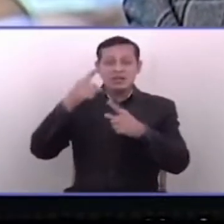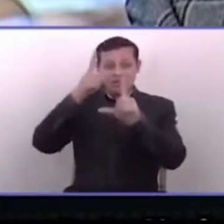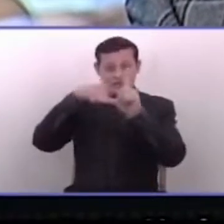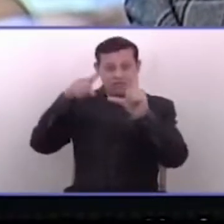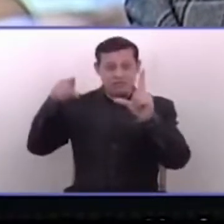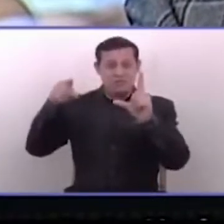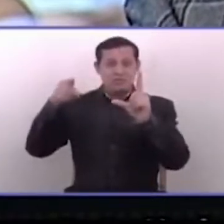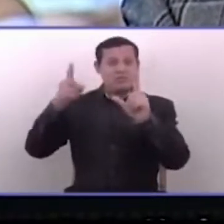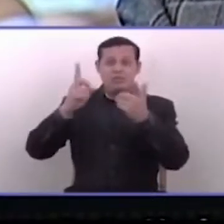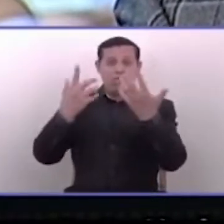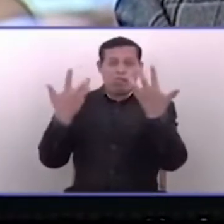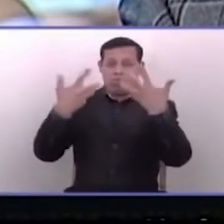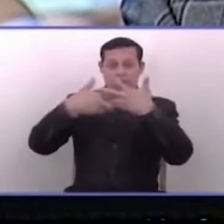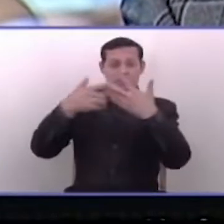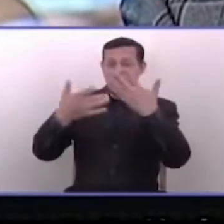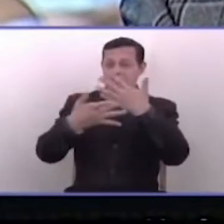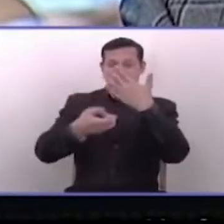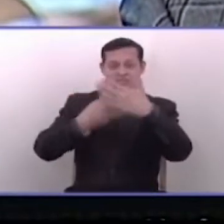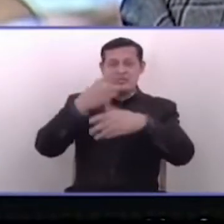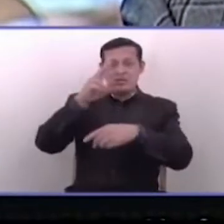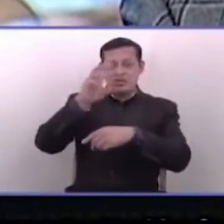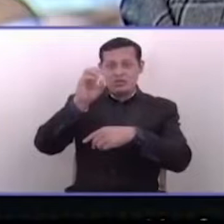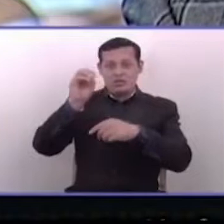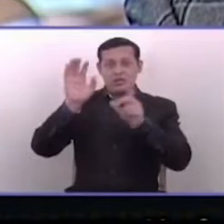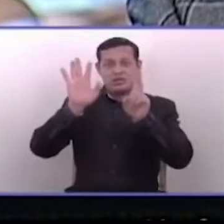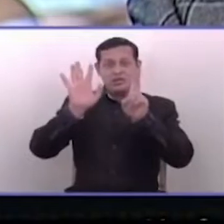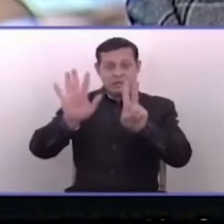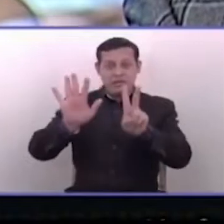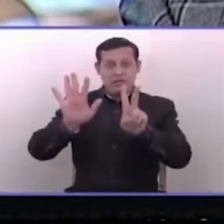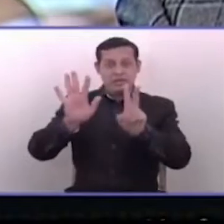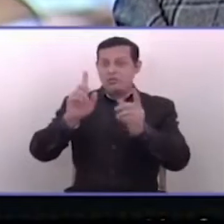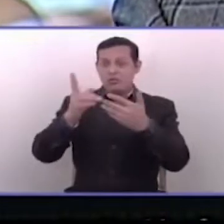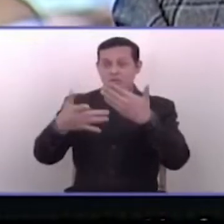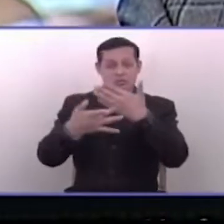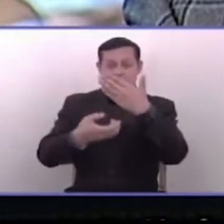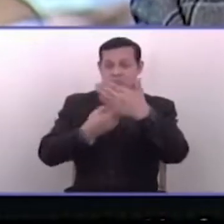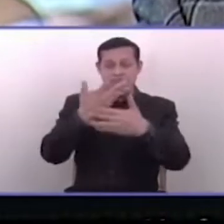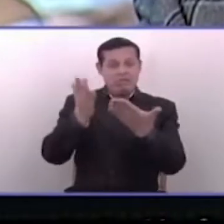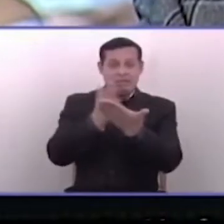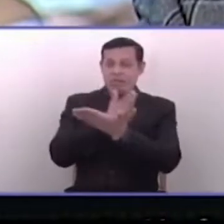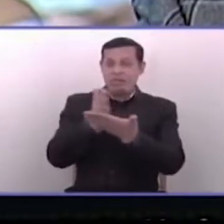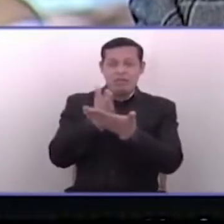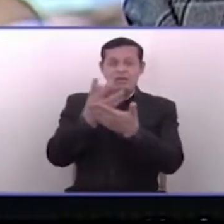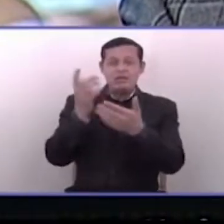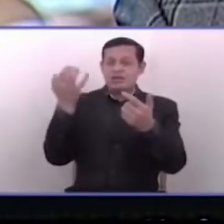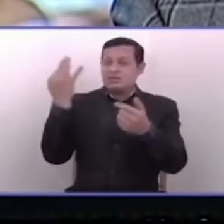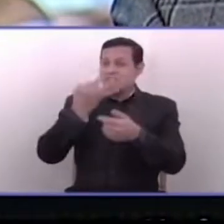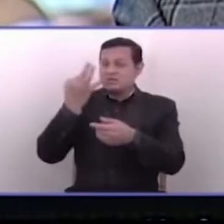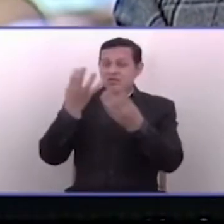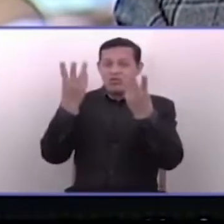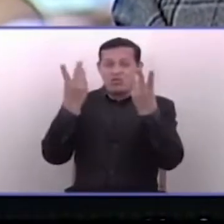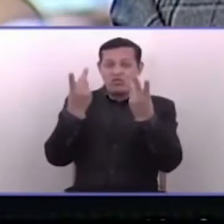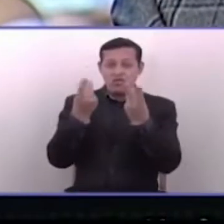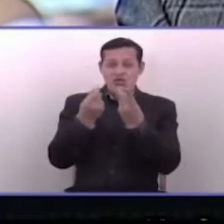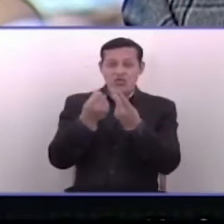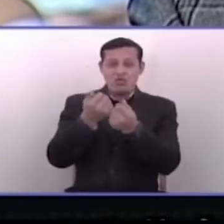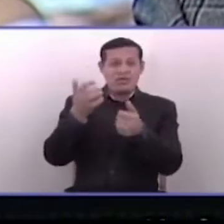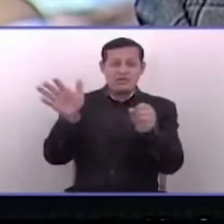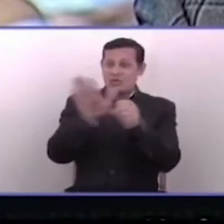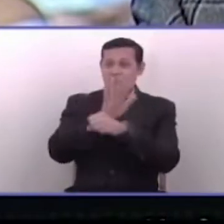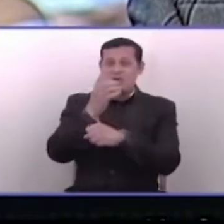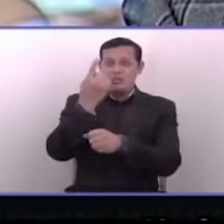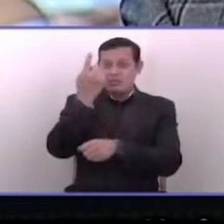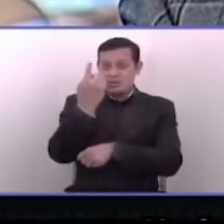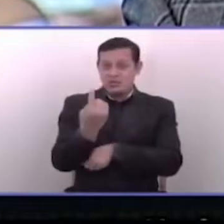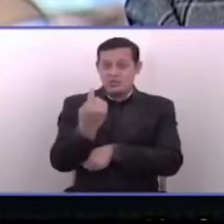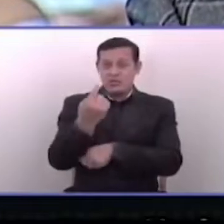Bueno, tenemos un censo desactualizado desde el año 2007. Se necesita enumerar la totalidad de personas,